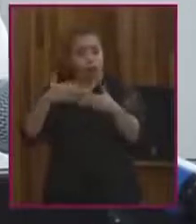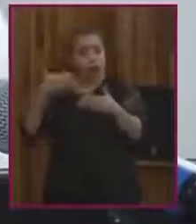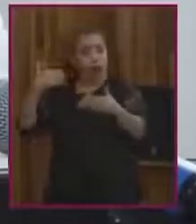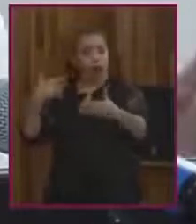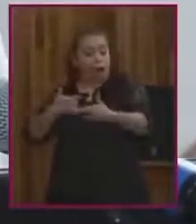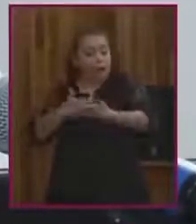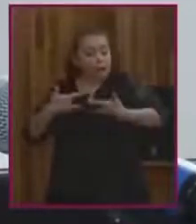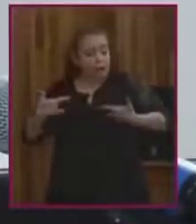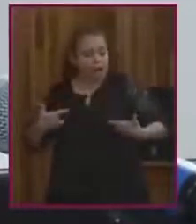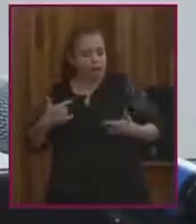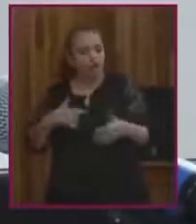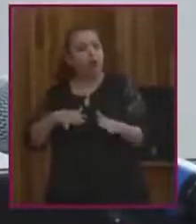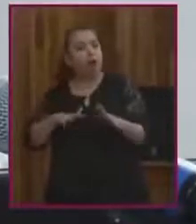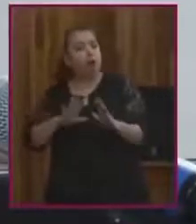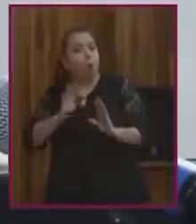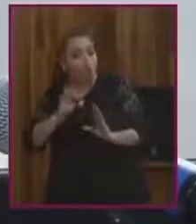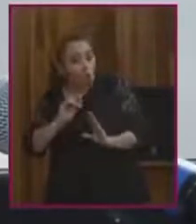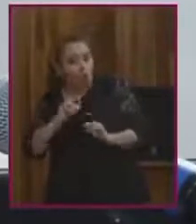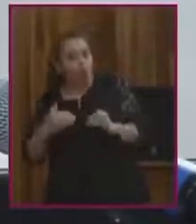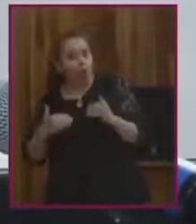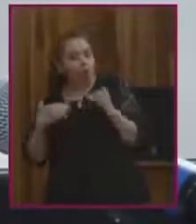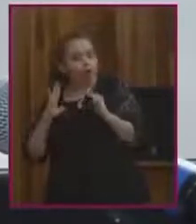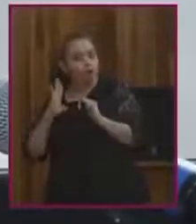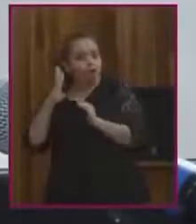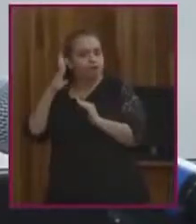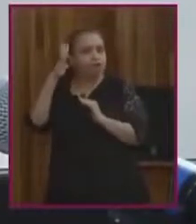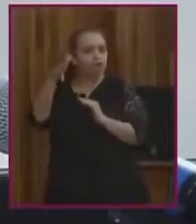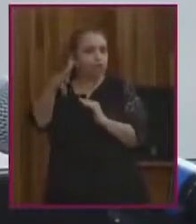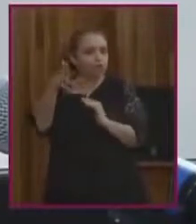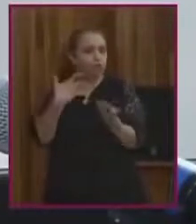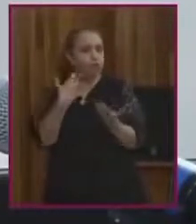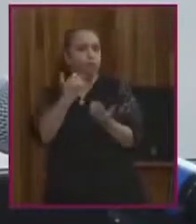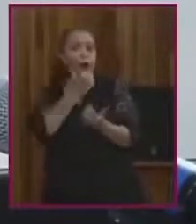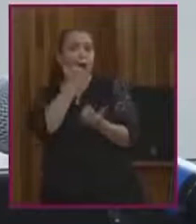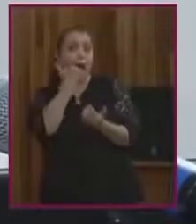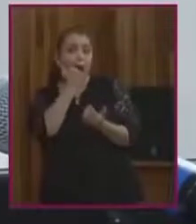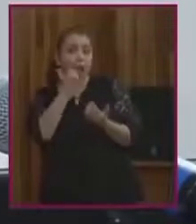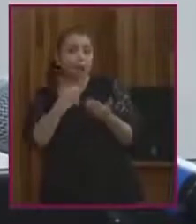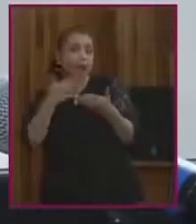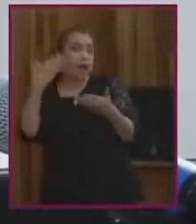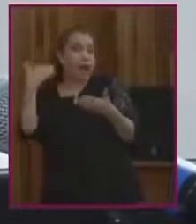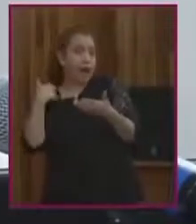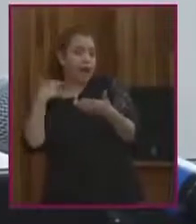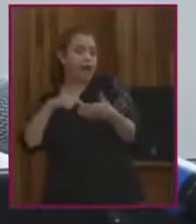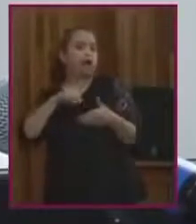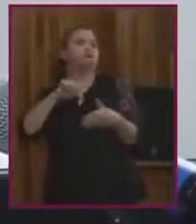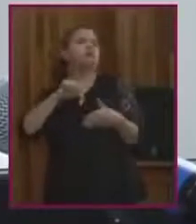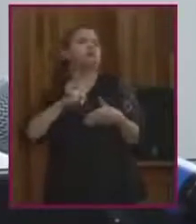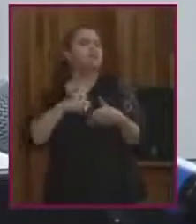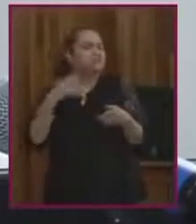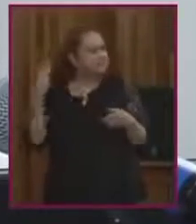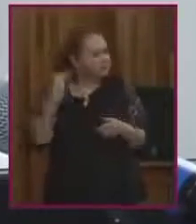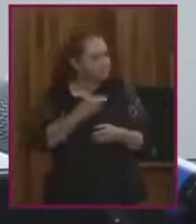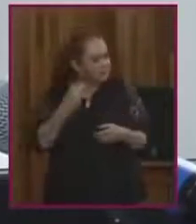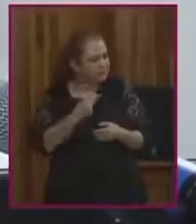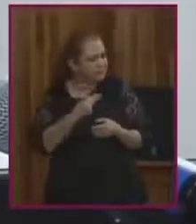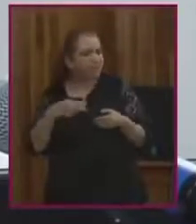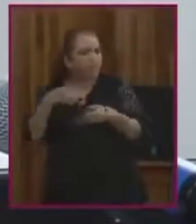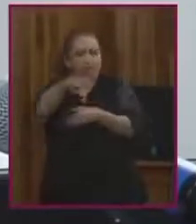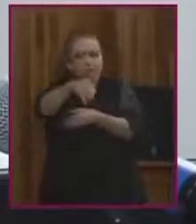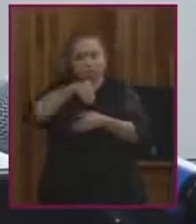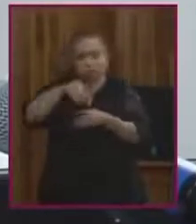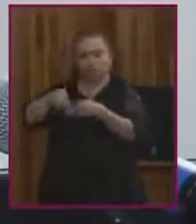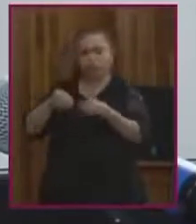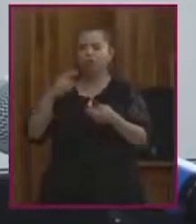cuáles son los que estamos ahorita sentados y que fuimos alumnos de la escuela por áreas. Necesitamos recuperar, reflexionar